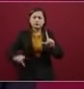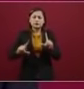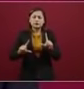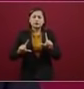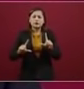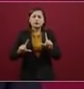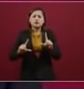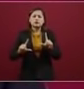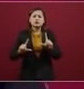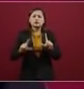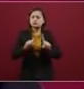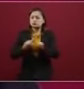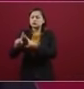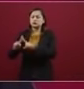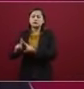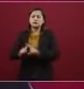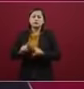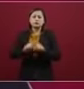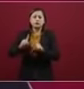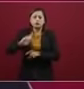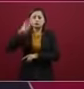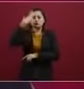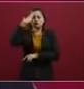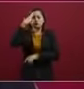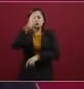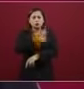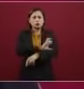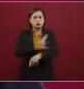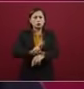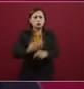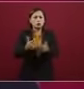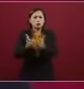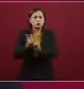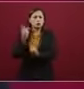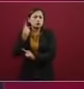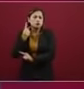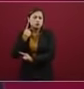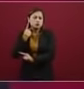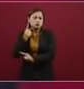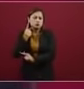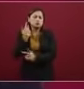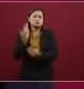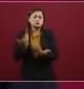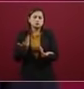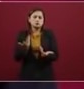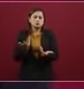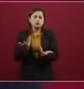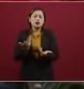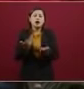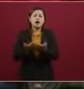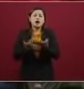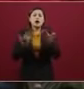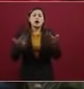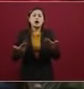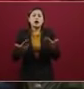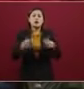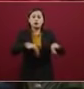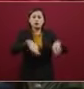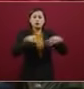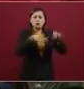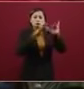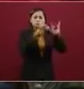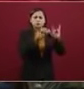las fracciones parlamentarias de todos los partidos políticos, se presentaron este documento